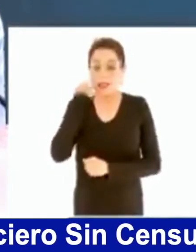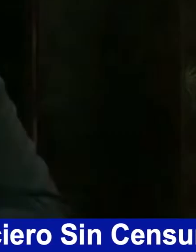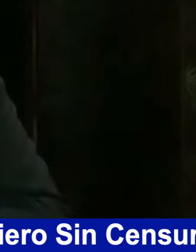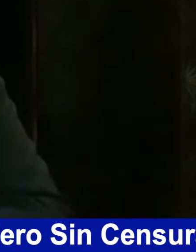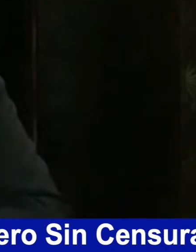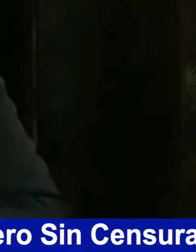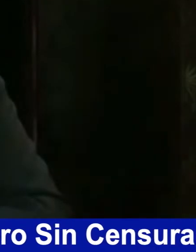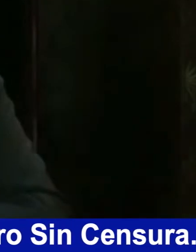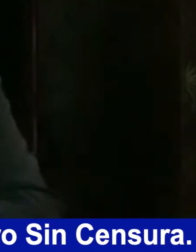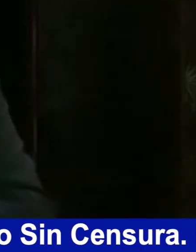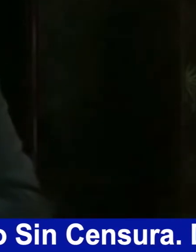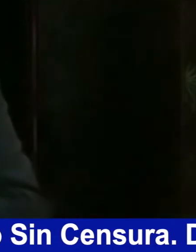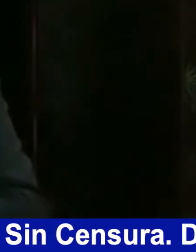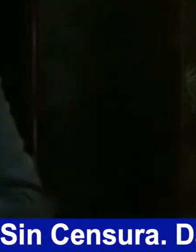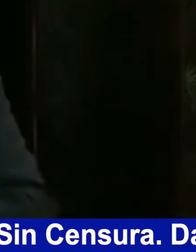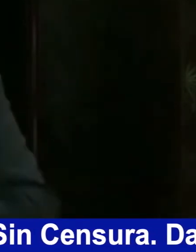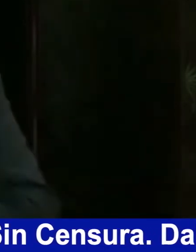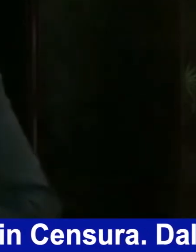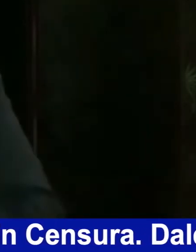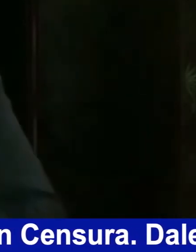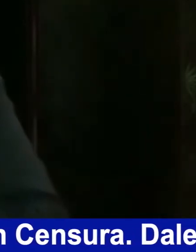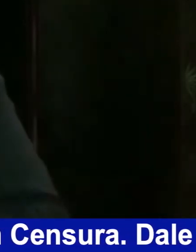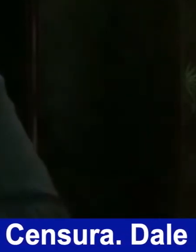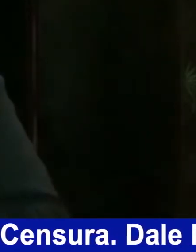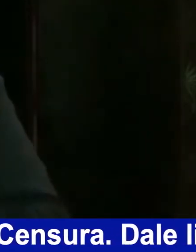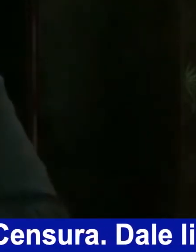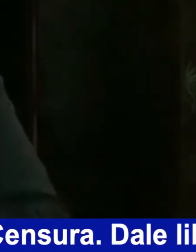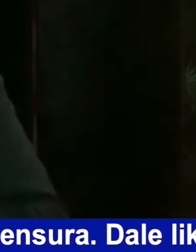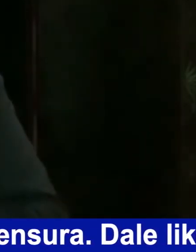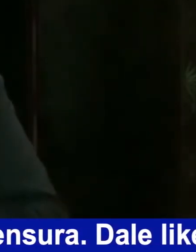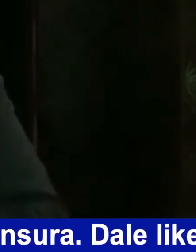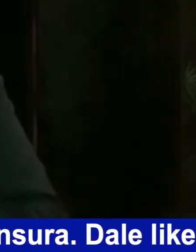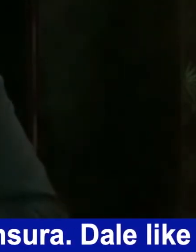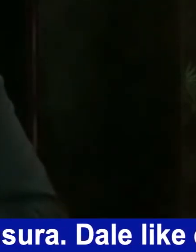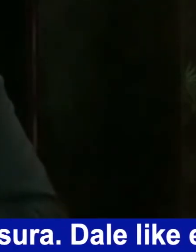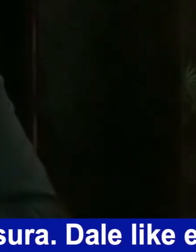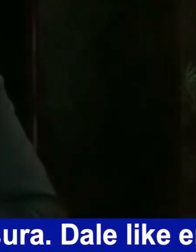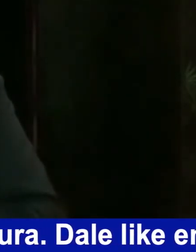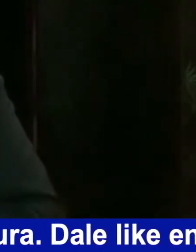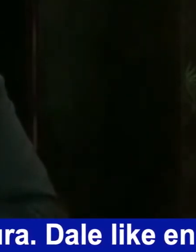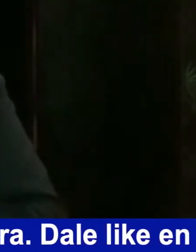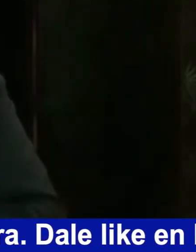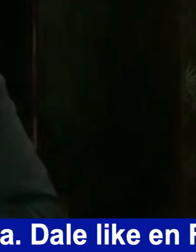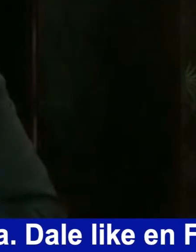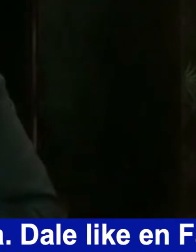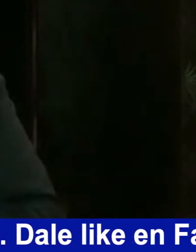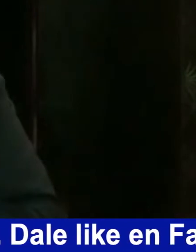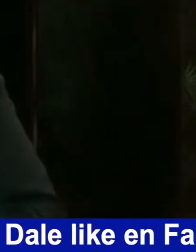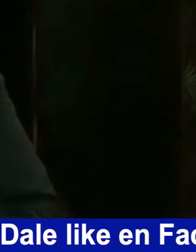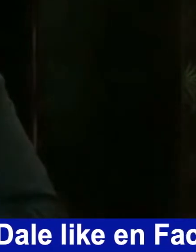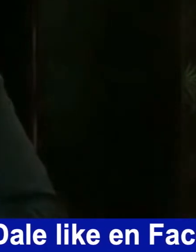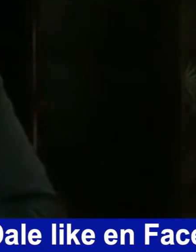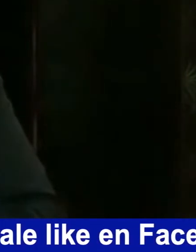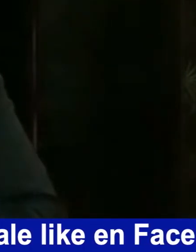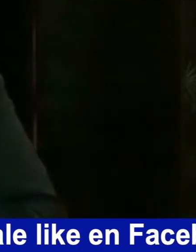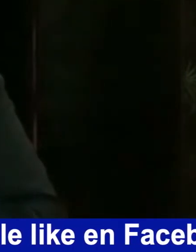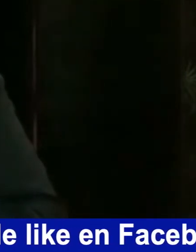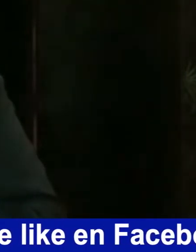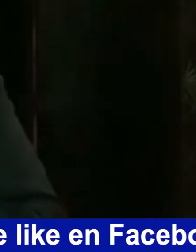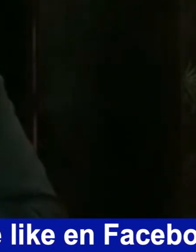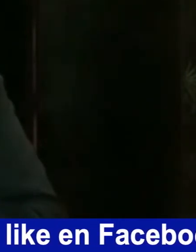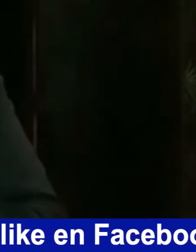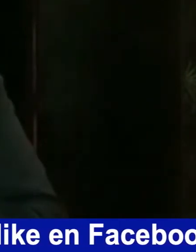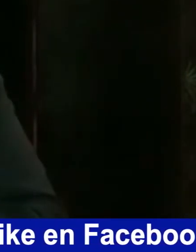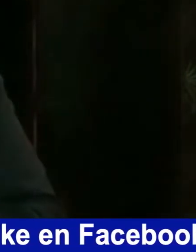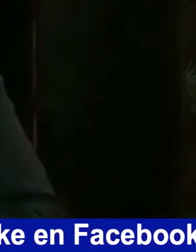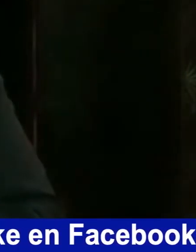¿Cómo? A ver, mi querida Ceci, no lo escuché completo. Suéltelo, por favor, porque lo dijo, póngamelo